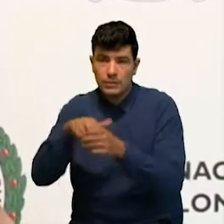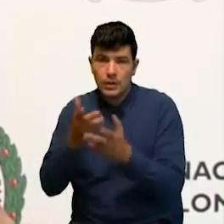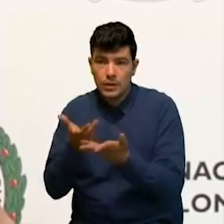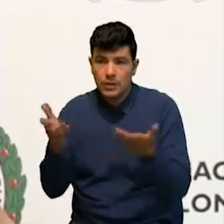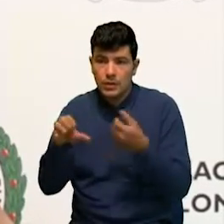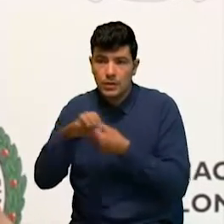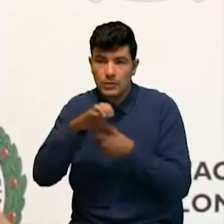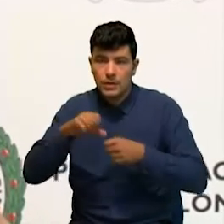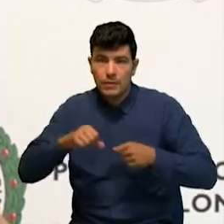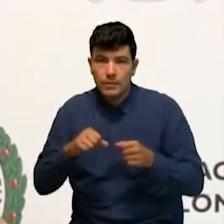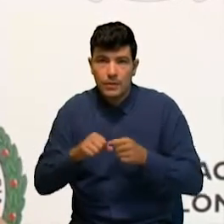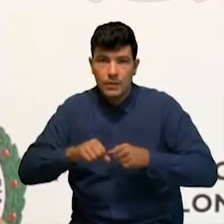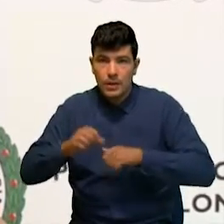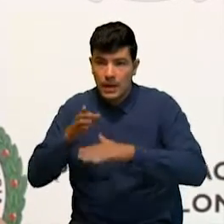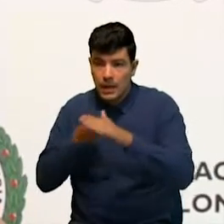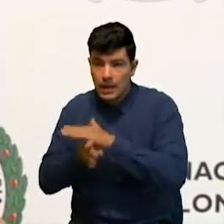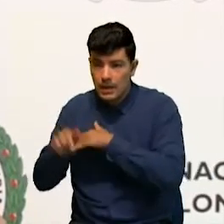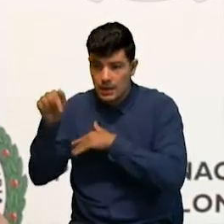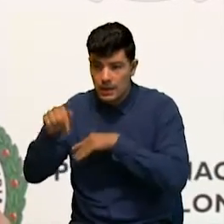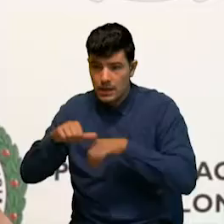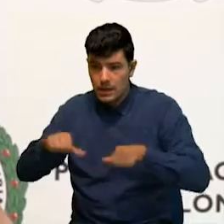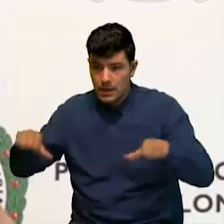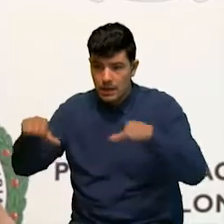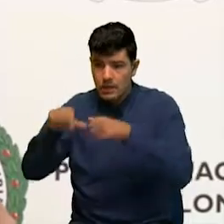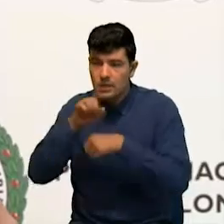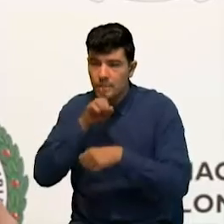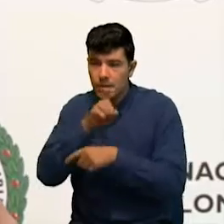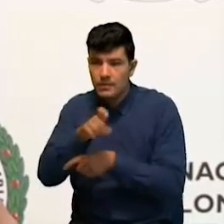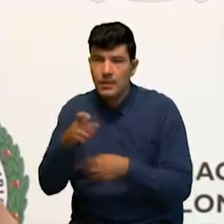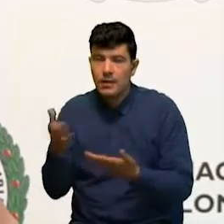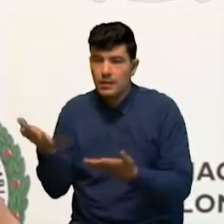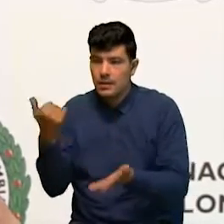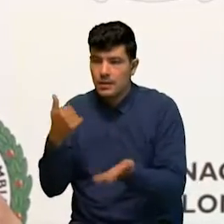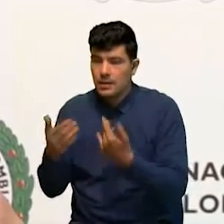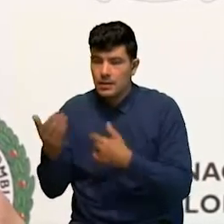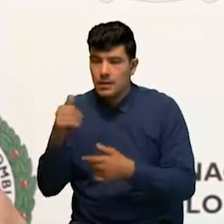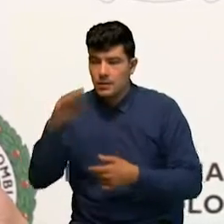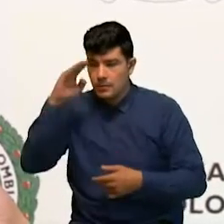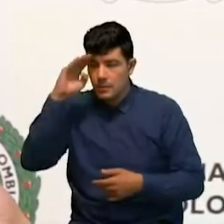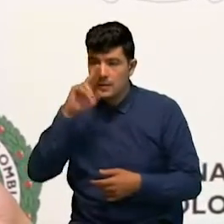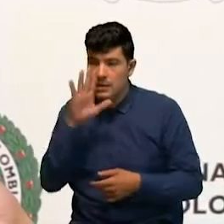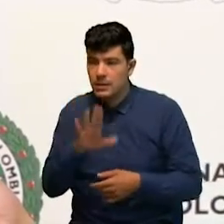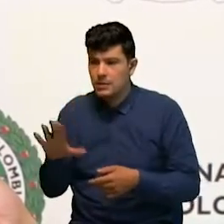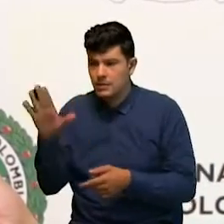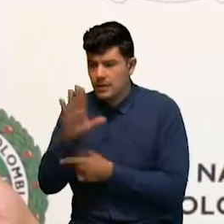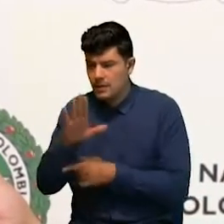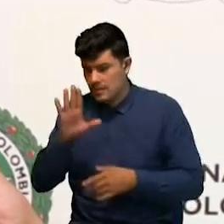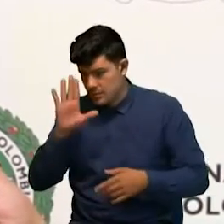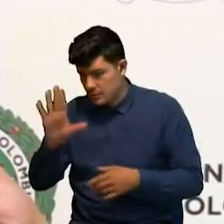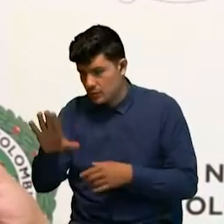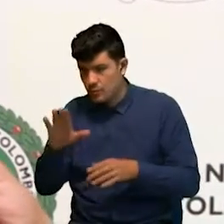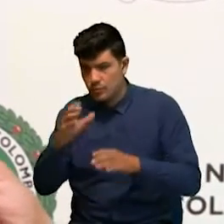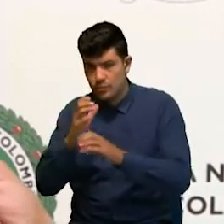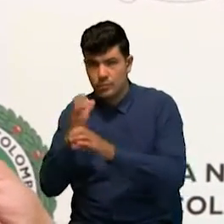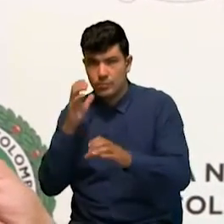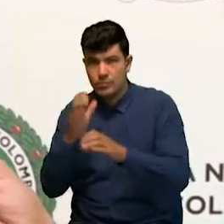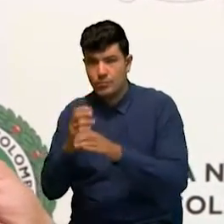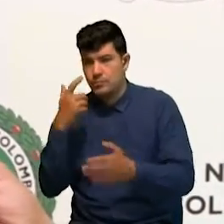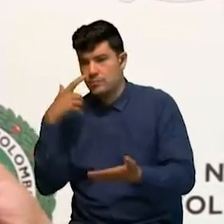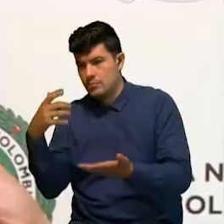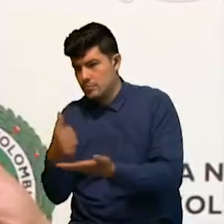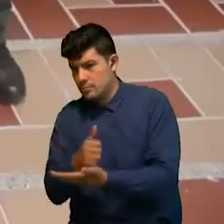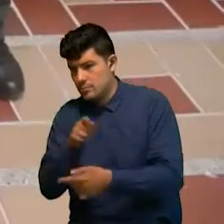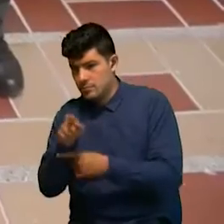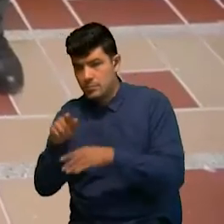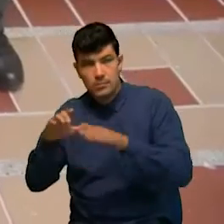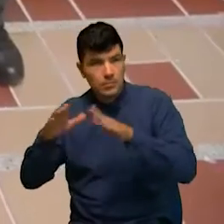ciudad de bogotá ingresaba al área metropolitana de bucaramanga fue abordado por los policías que efectuaban un puesto de control y hayan una